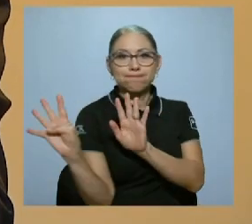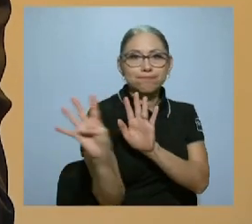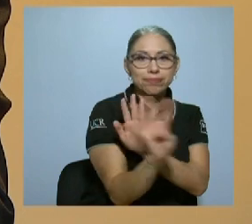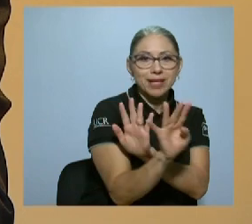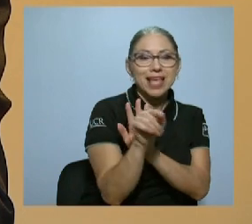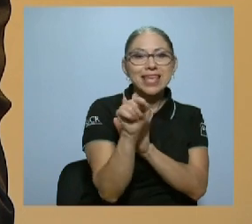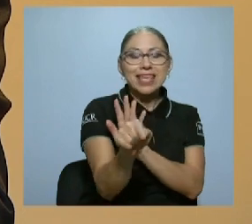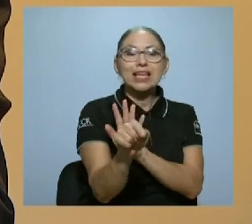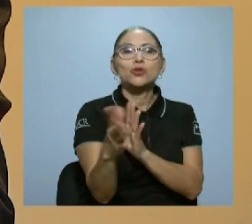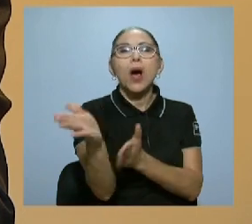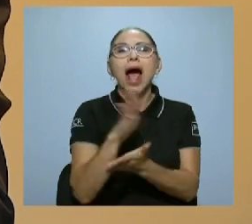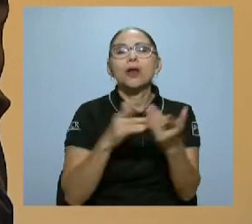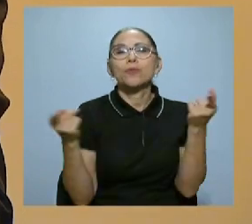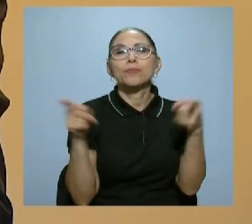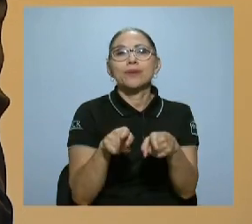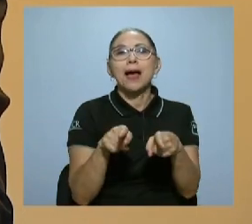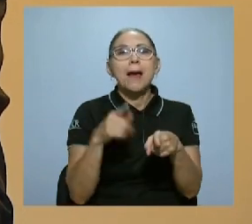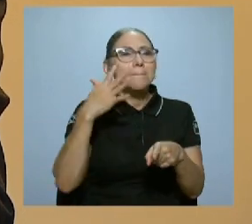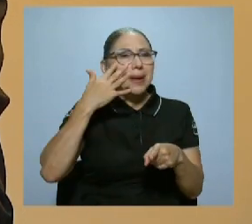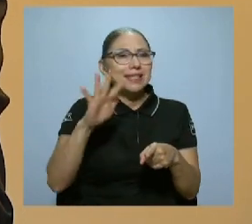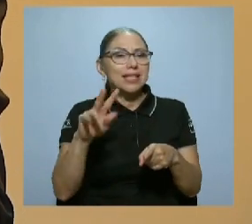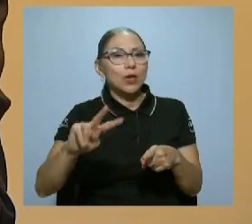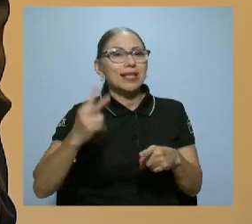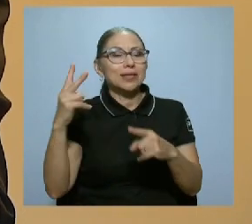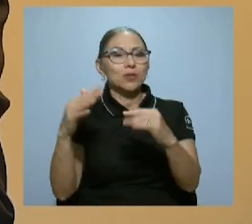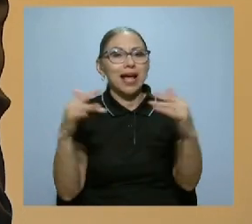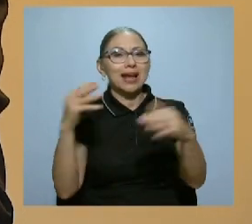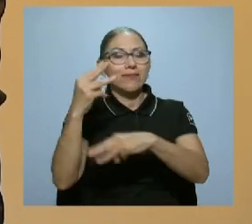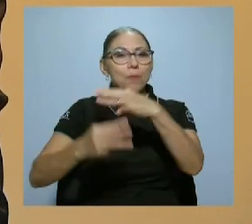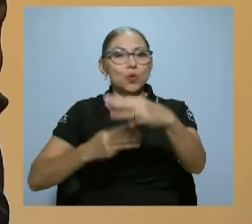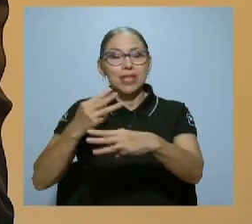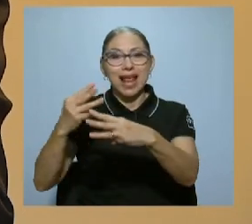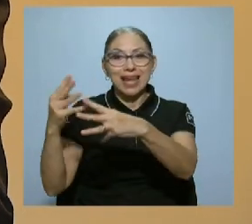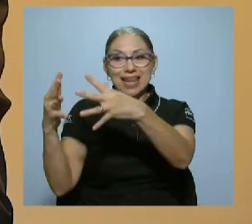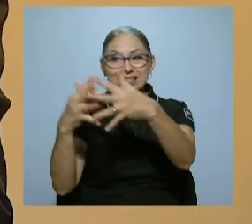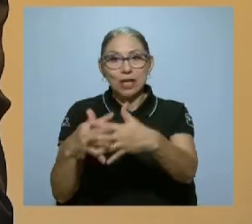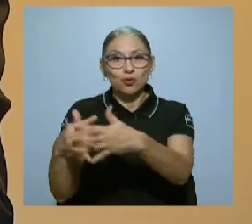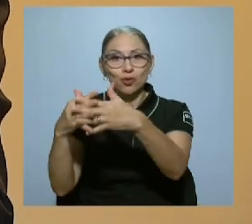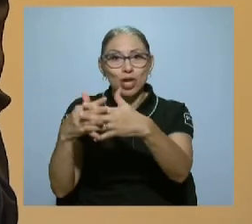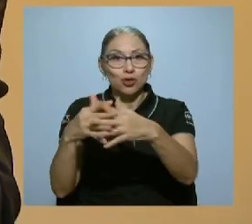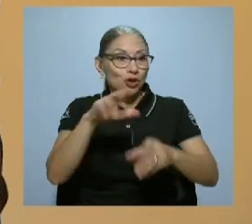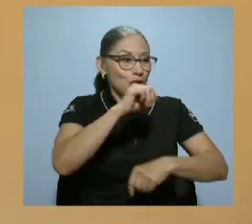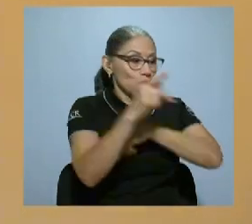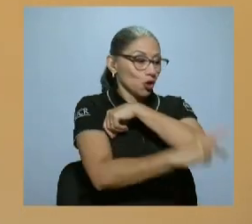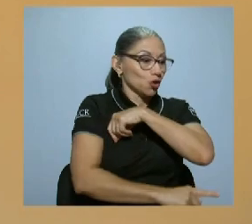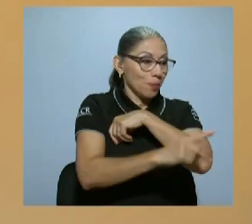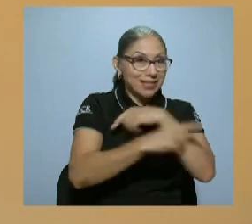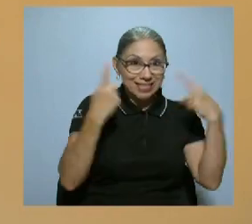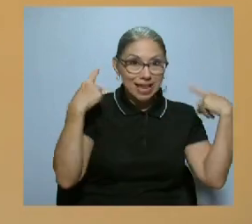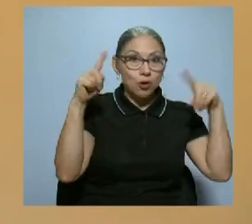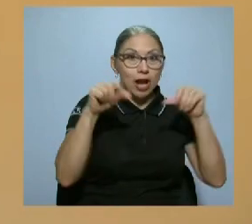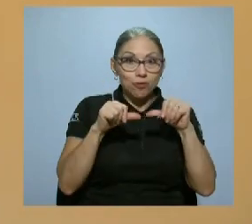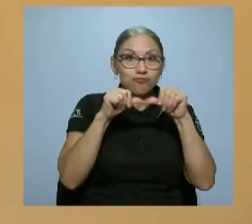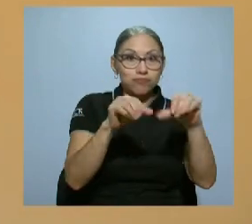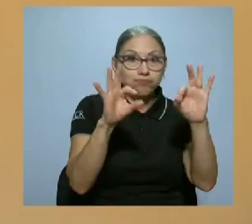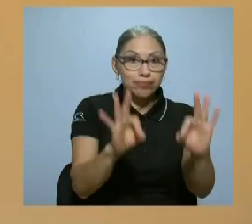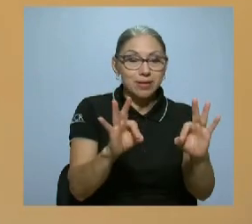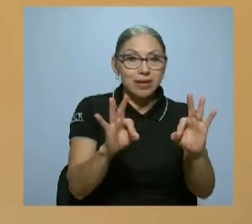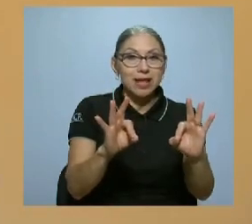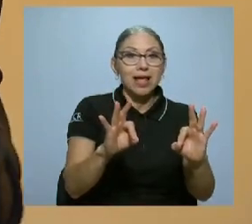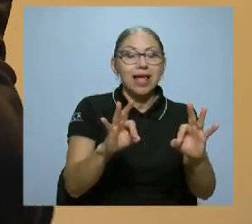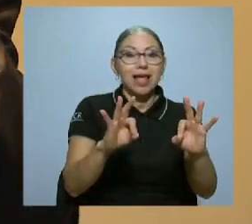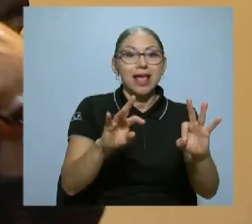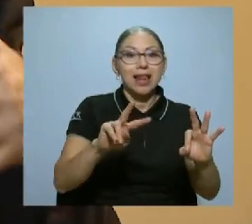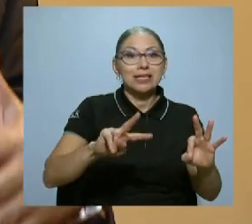en los Estados Unidos y en los países que lograron sobrevivir bien a la Segunda Guerra Mundial, en la que las mujeres